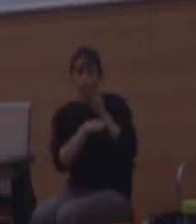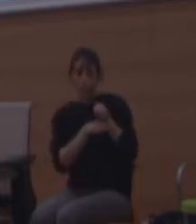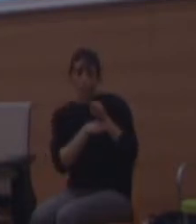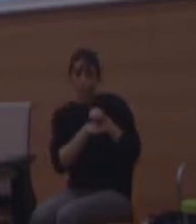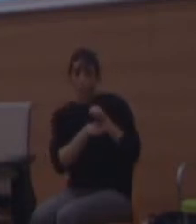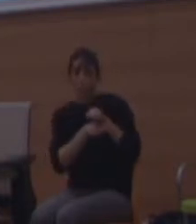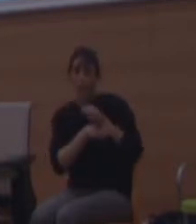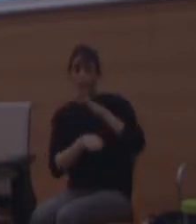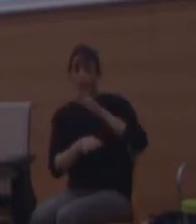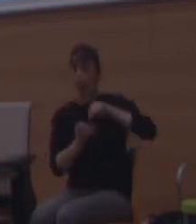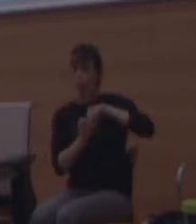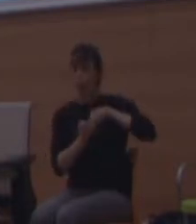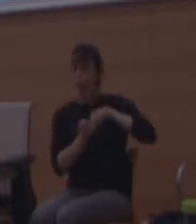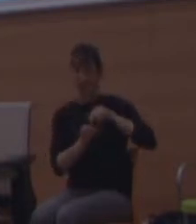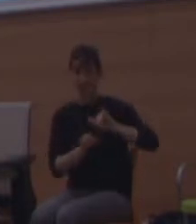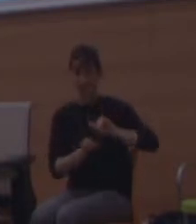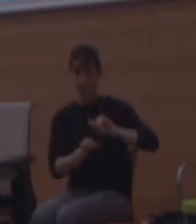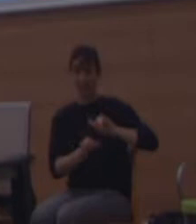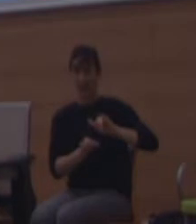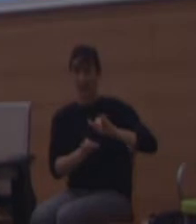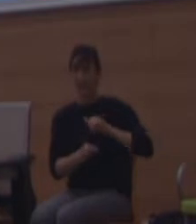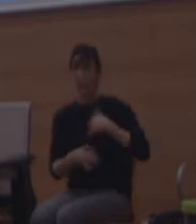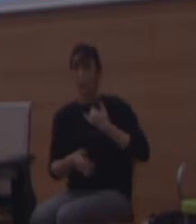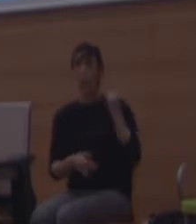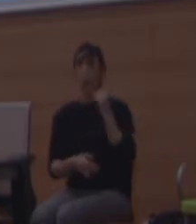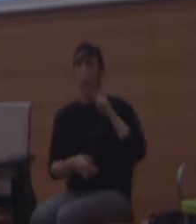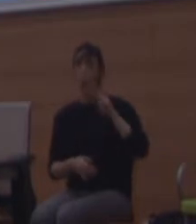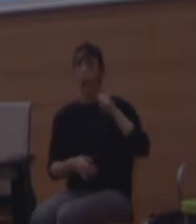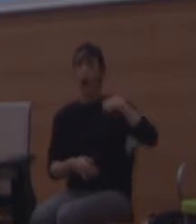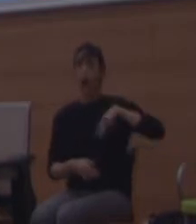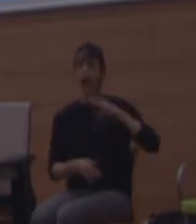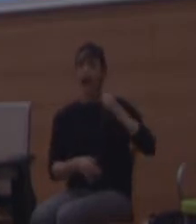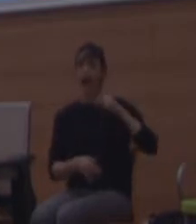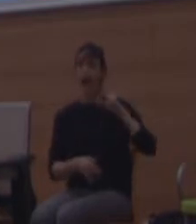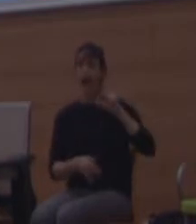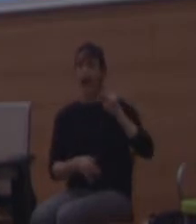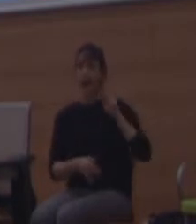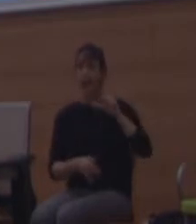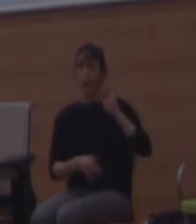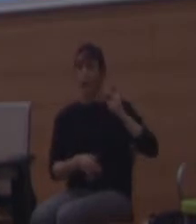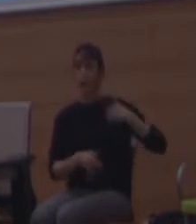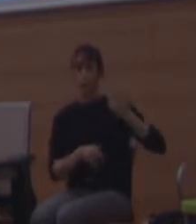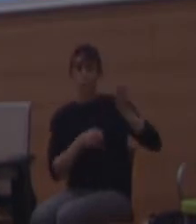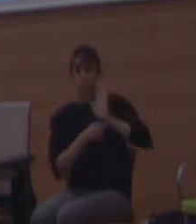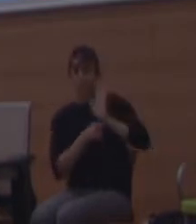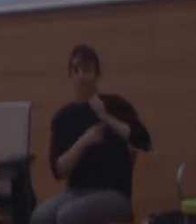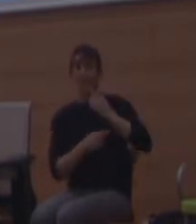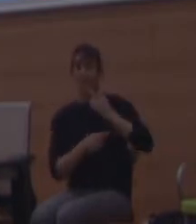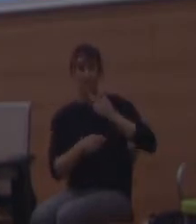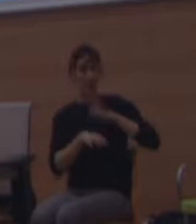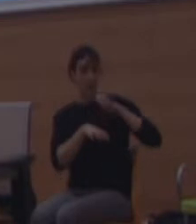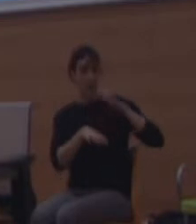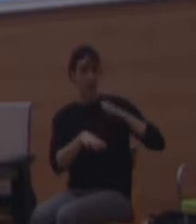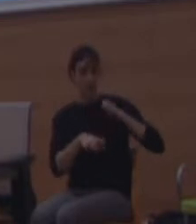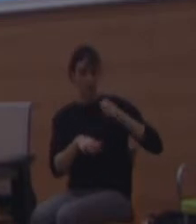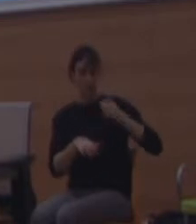Juan Carlos, en la mayoría de ellas no hay dolor. Y cuando la presencia del